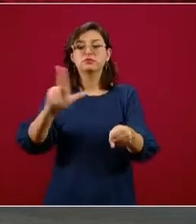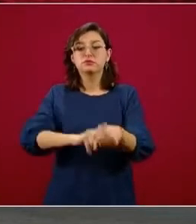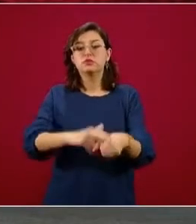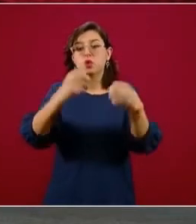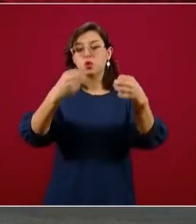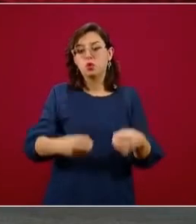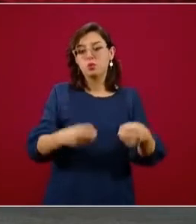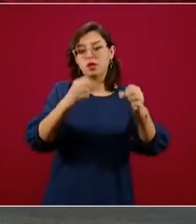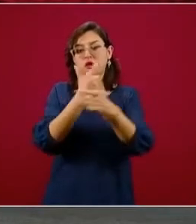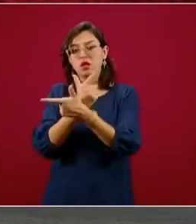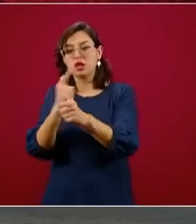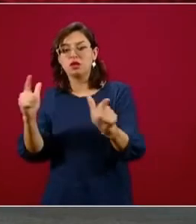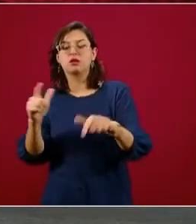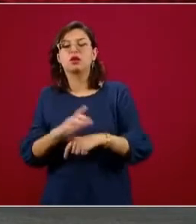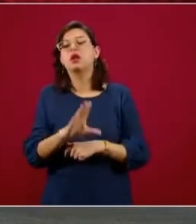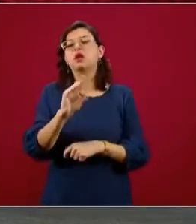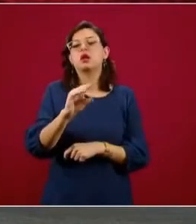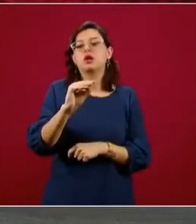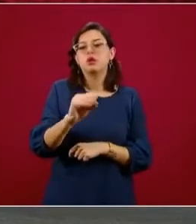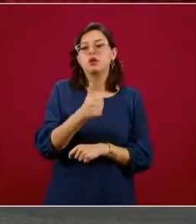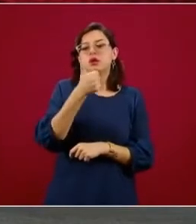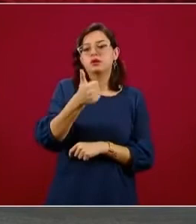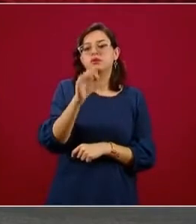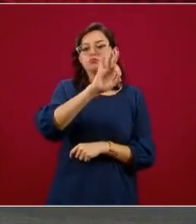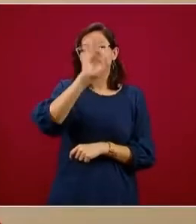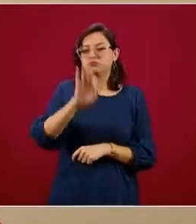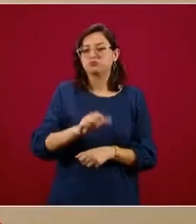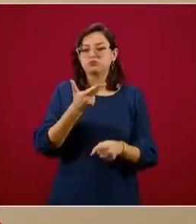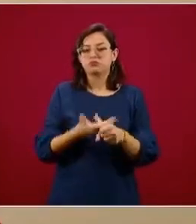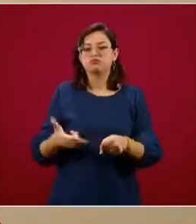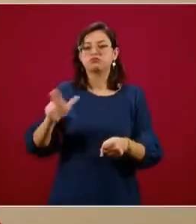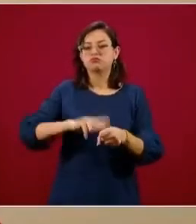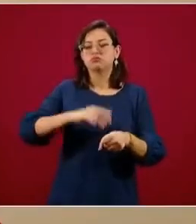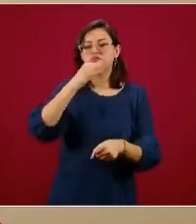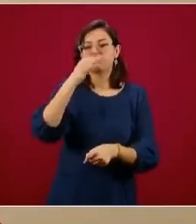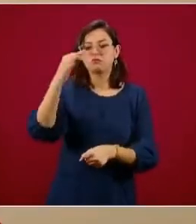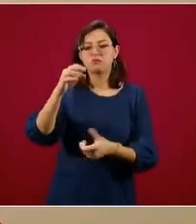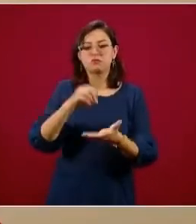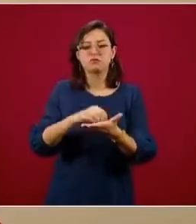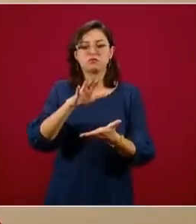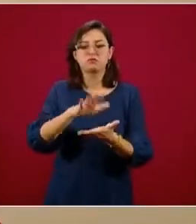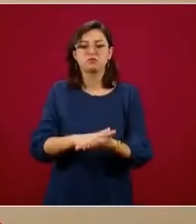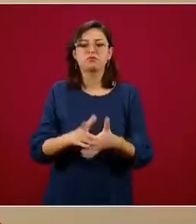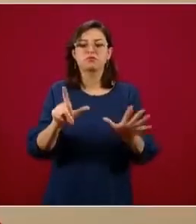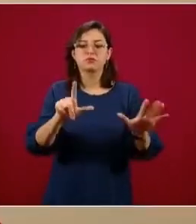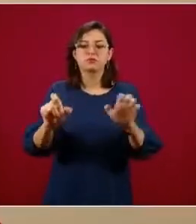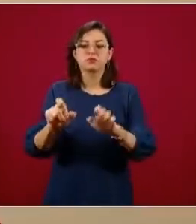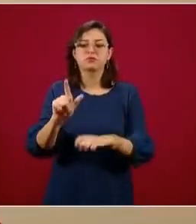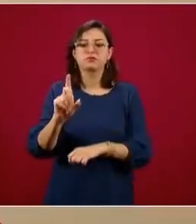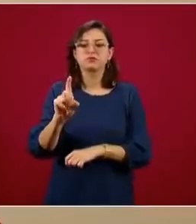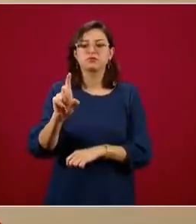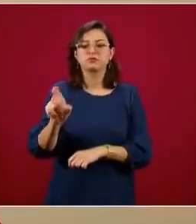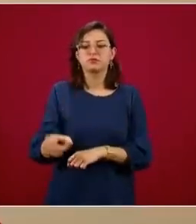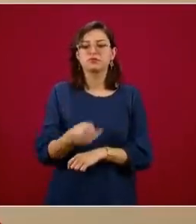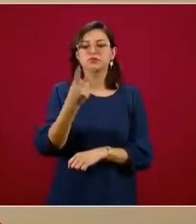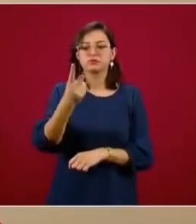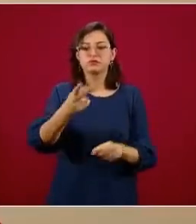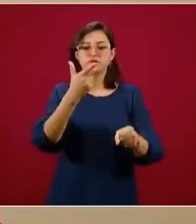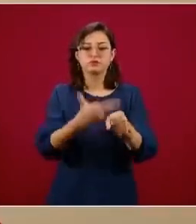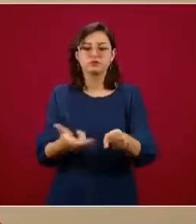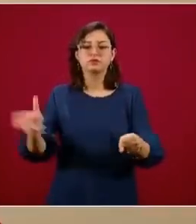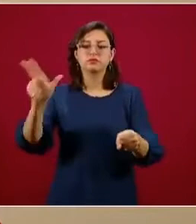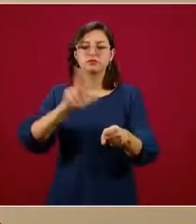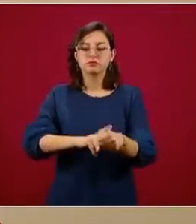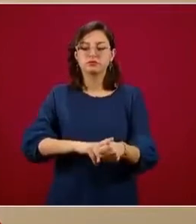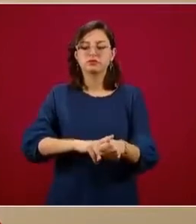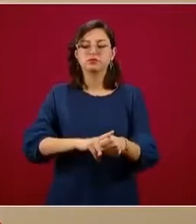hospitalaria. 96% la tasa de notificación del día de hoy. De los 732 hospitales que